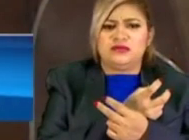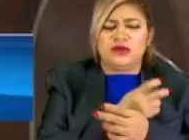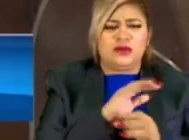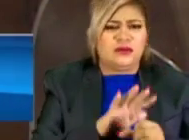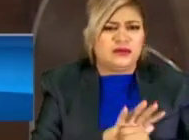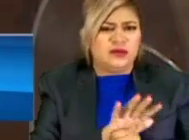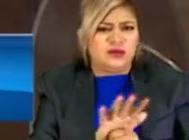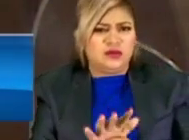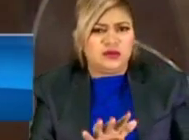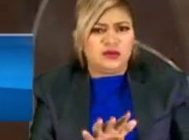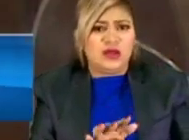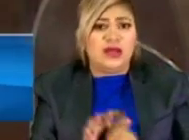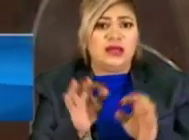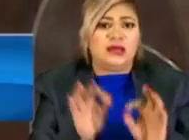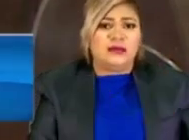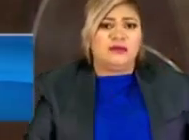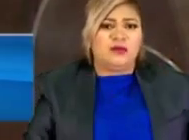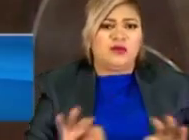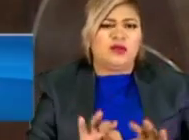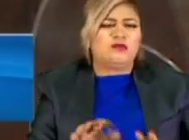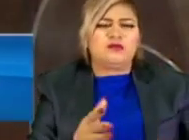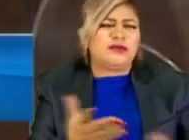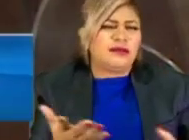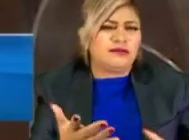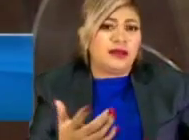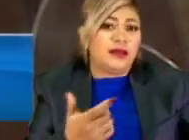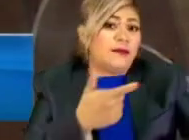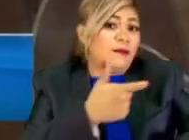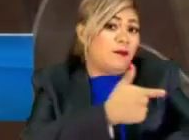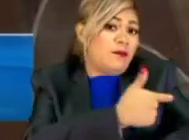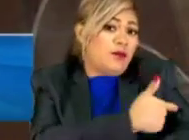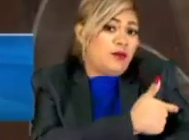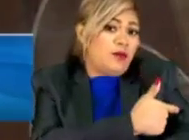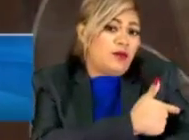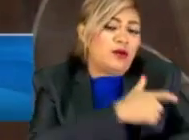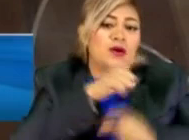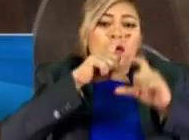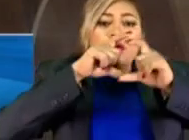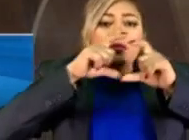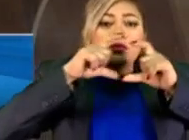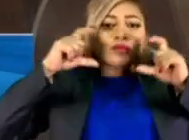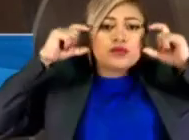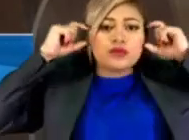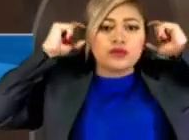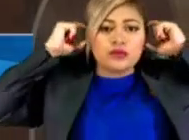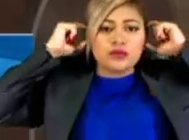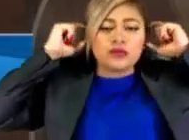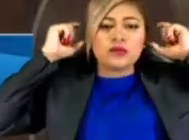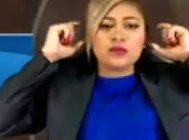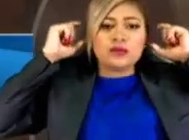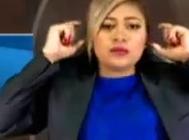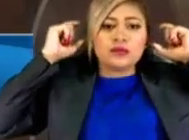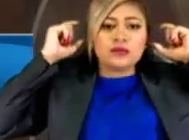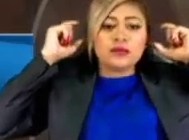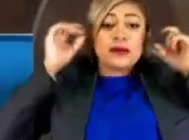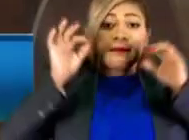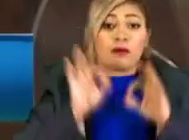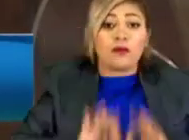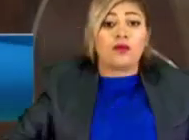es la vacunación y el uso de la mascarilla. No hay otra.